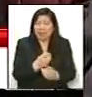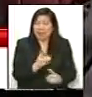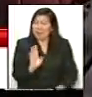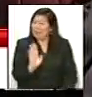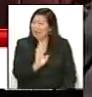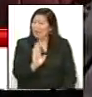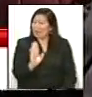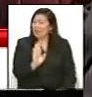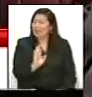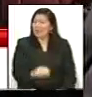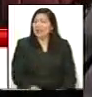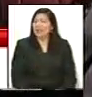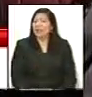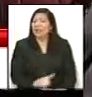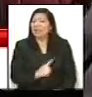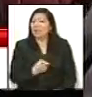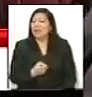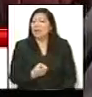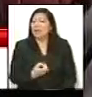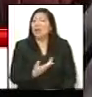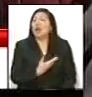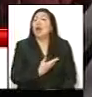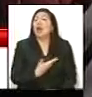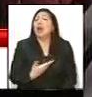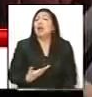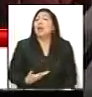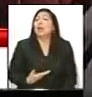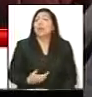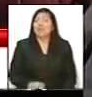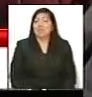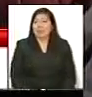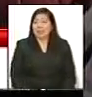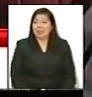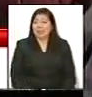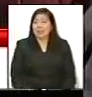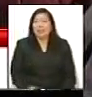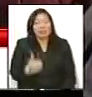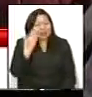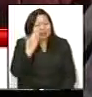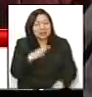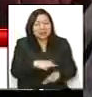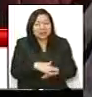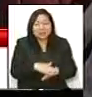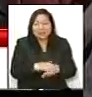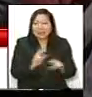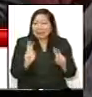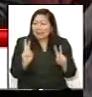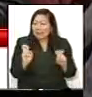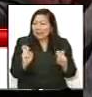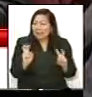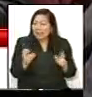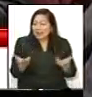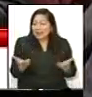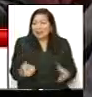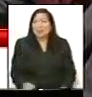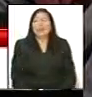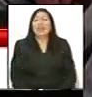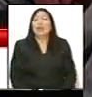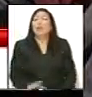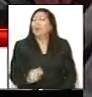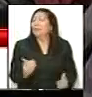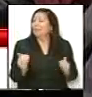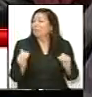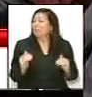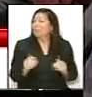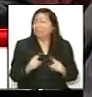democracia, son para fortalecer al gobierno, porque el gobierno sabe que tratando este tema de la inmunidad parlamentaria no va a caer